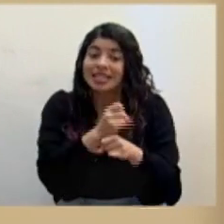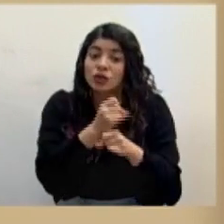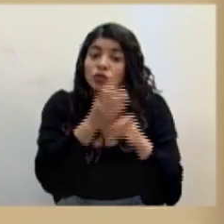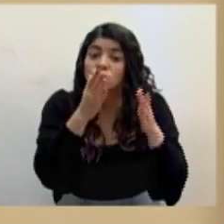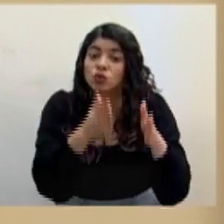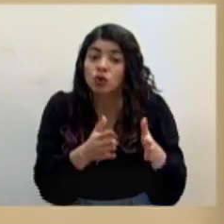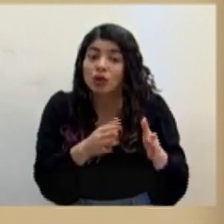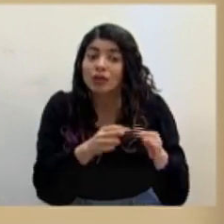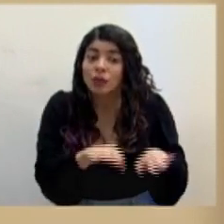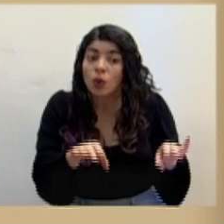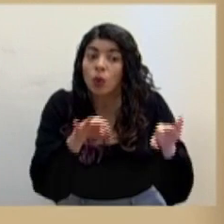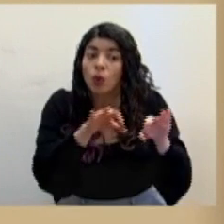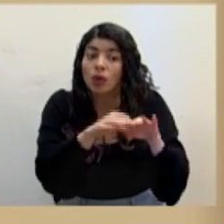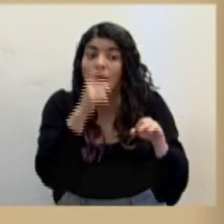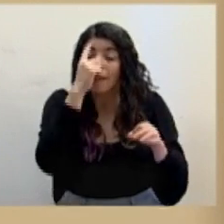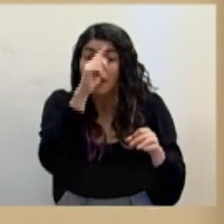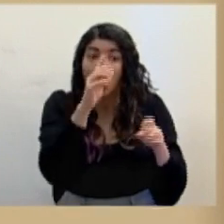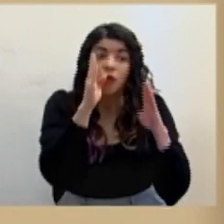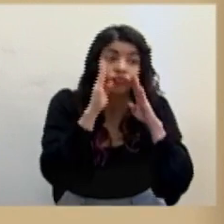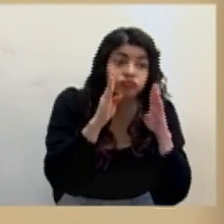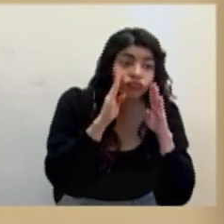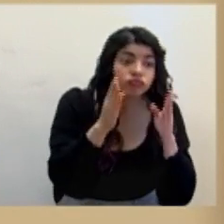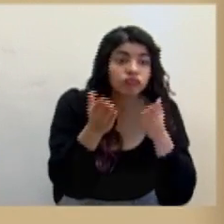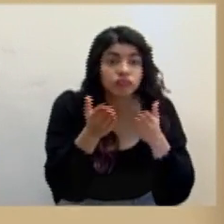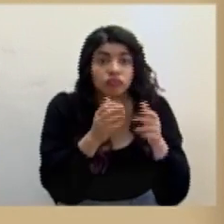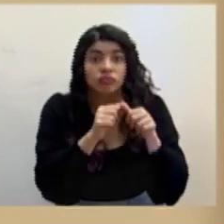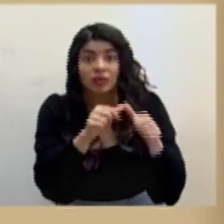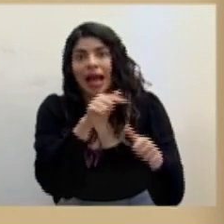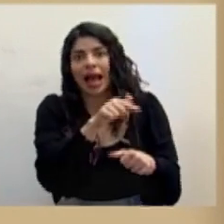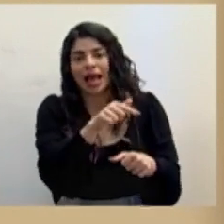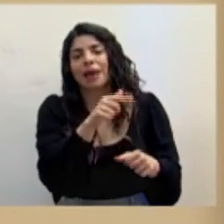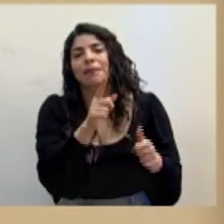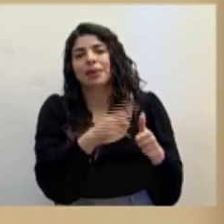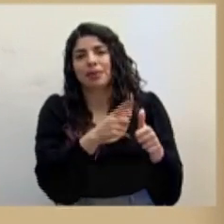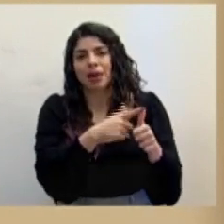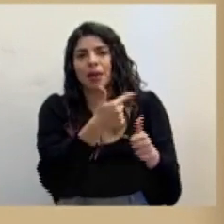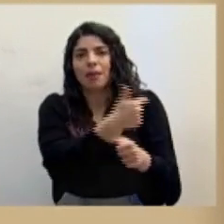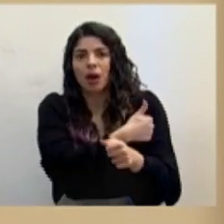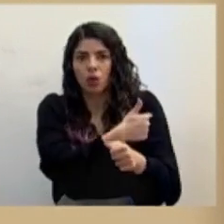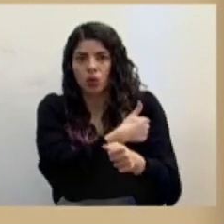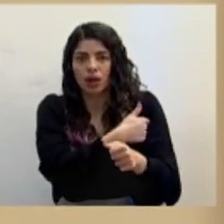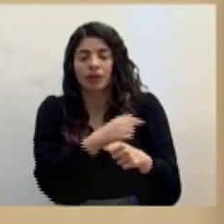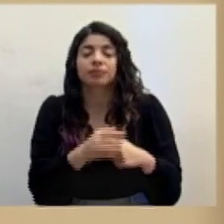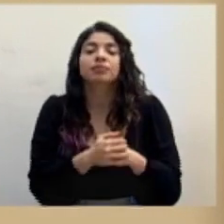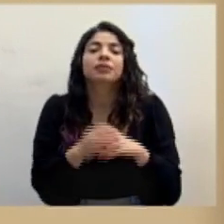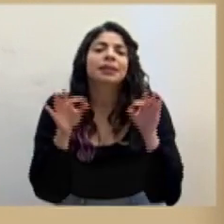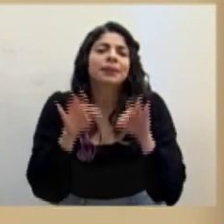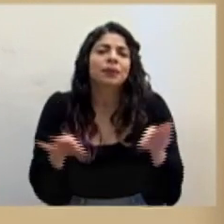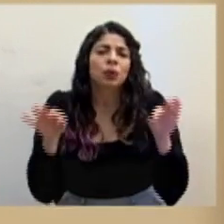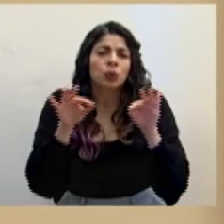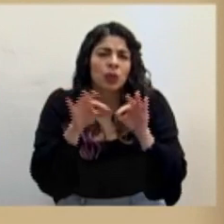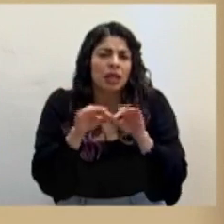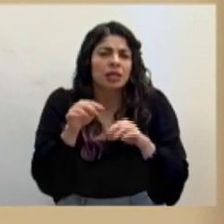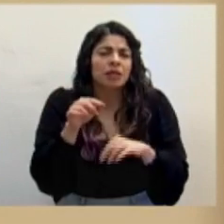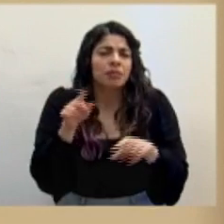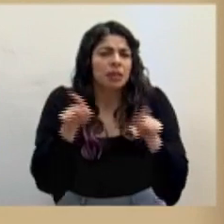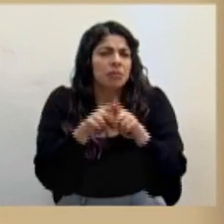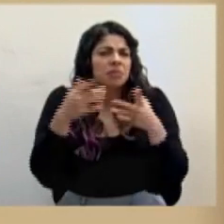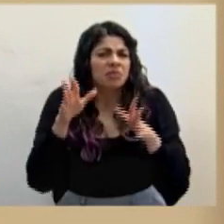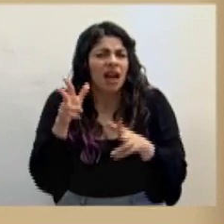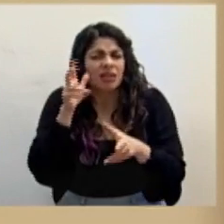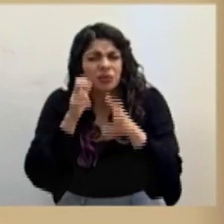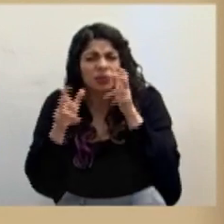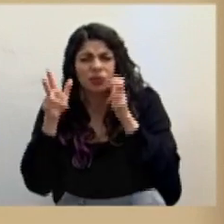son esenciales para poder seguir con la continuidad de los servicios. Es importante, por ahí nosotros también hemos